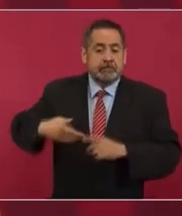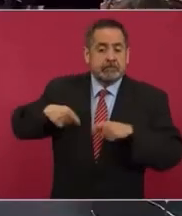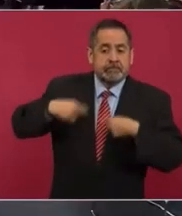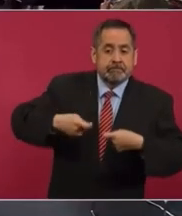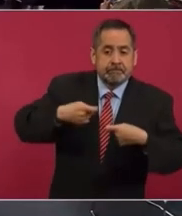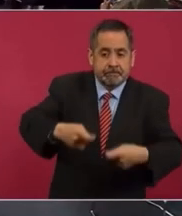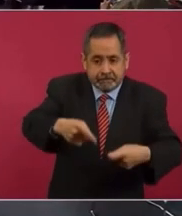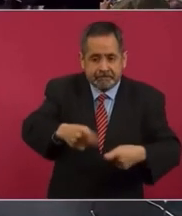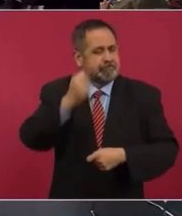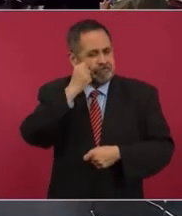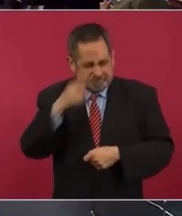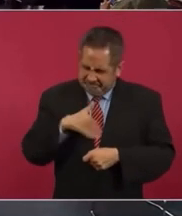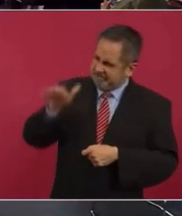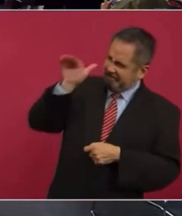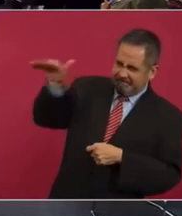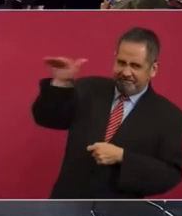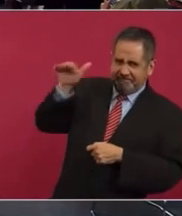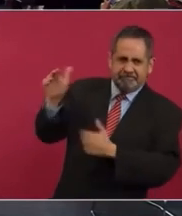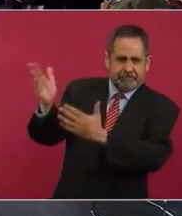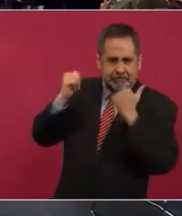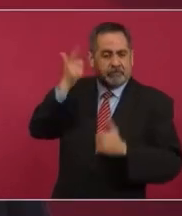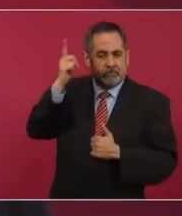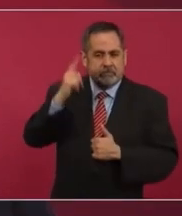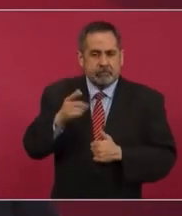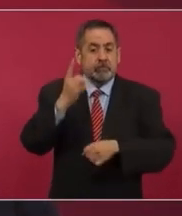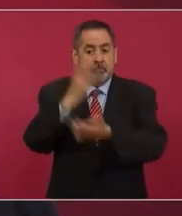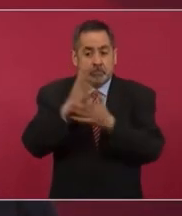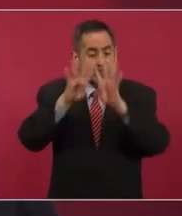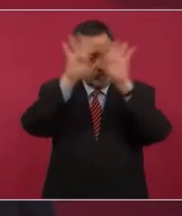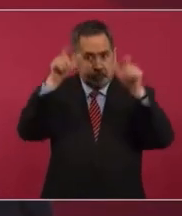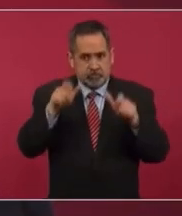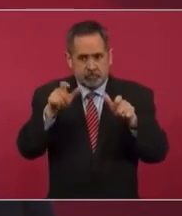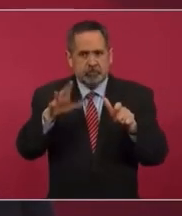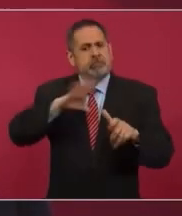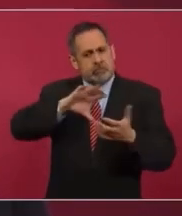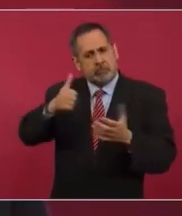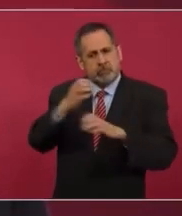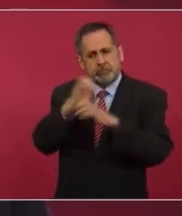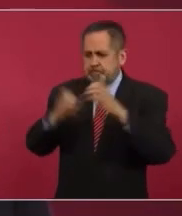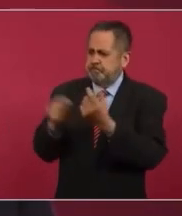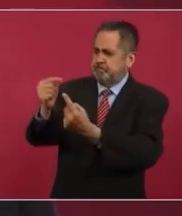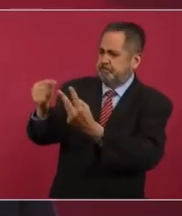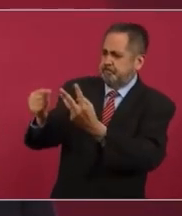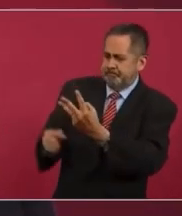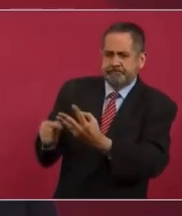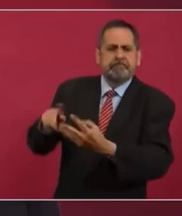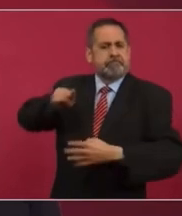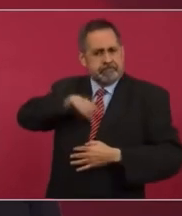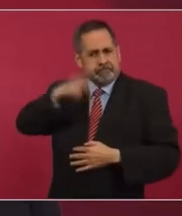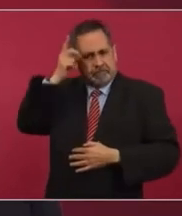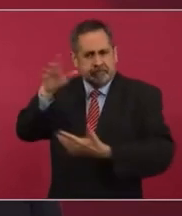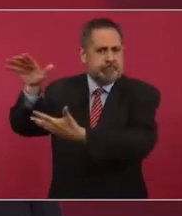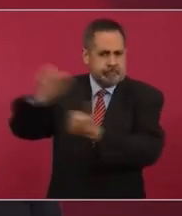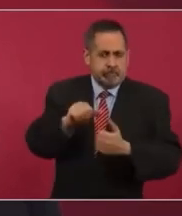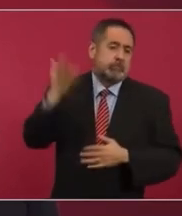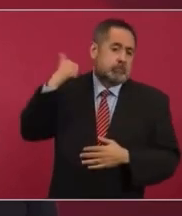Esté quien esté en el gobierno. Y no solo el Penacho, sino muchísimas otras piezas que se han